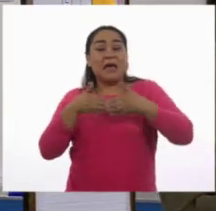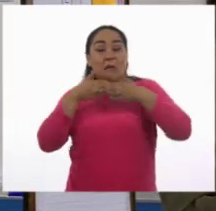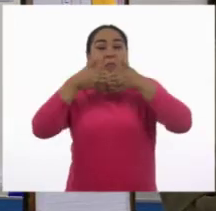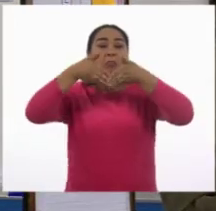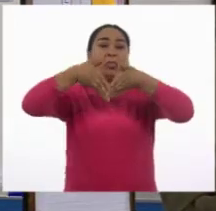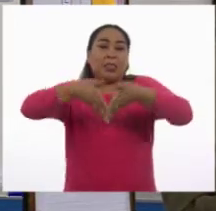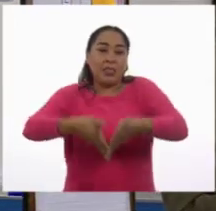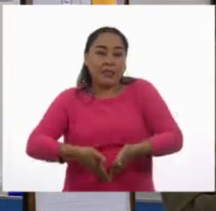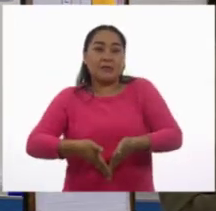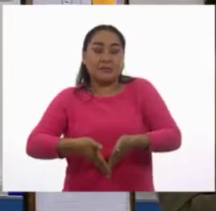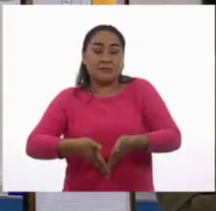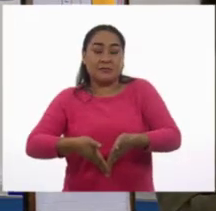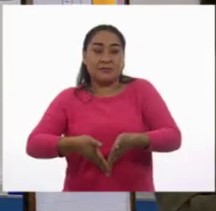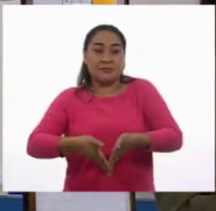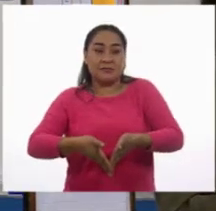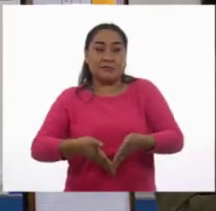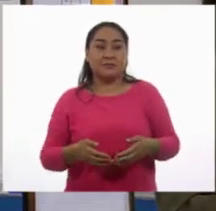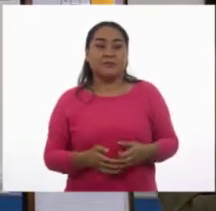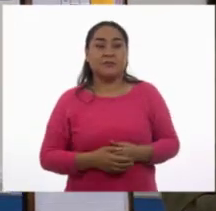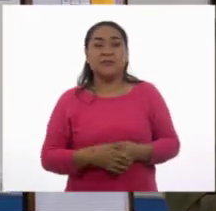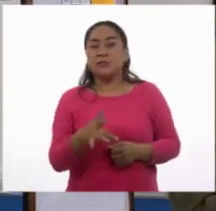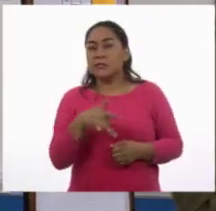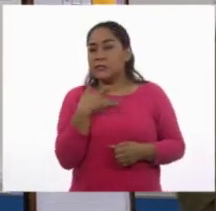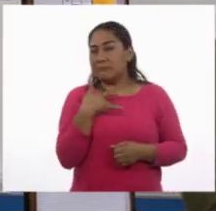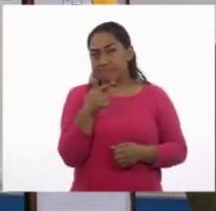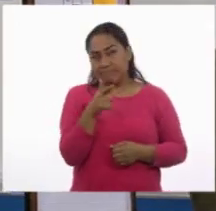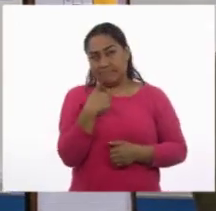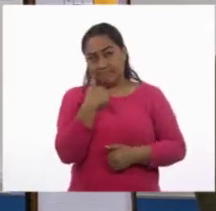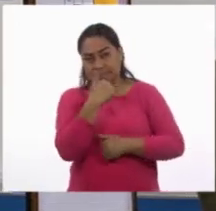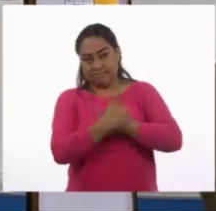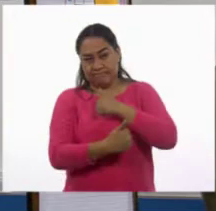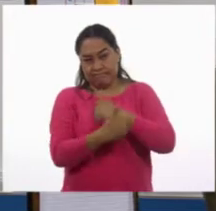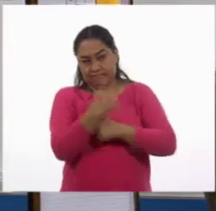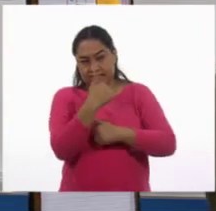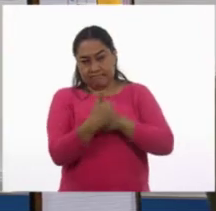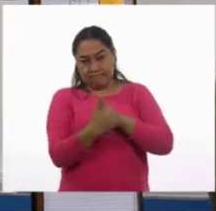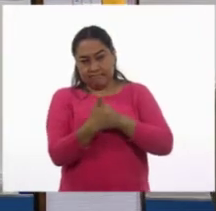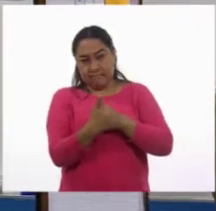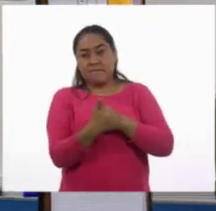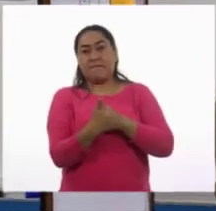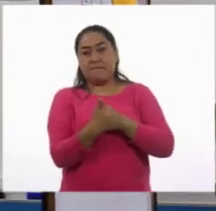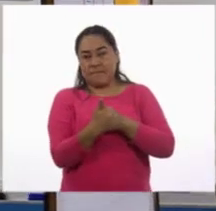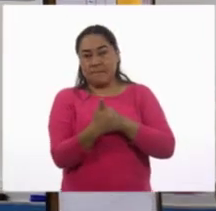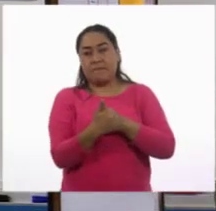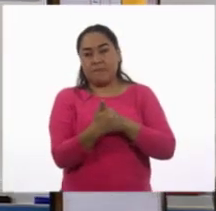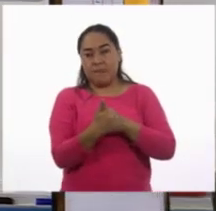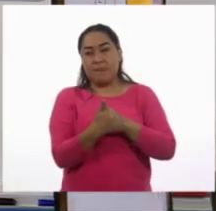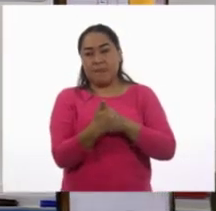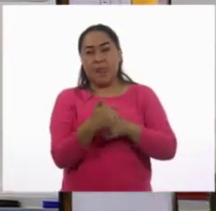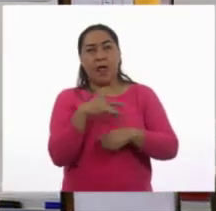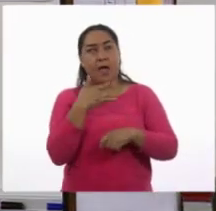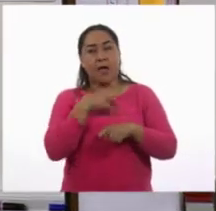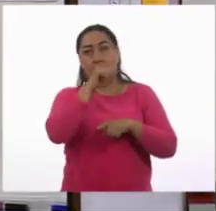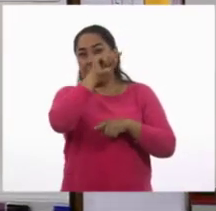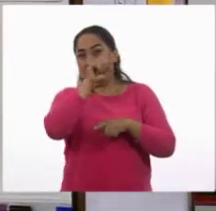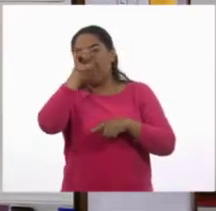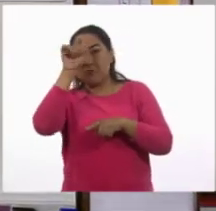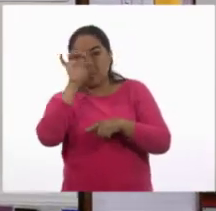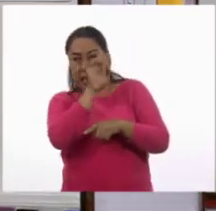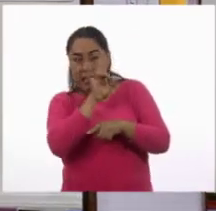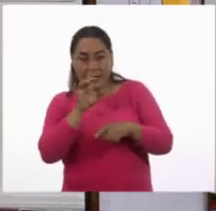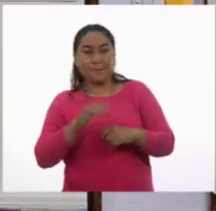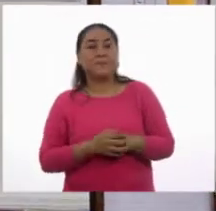Sí. Debido a que, pues, busqué la estrategia de darte alrededor donde ya había sido tocado. Exacto.